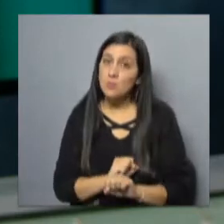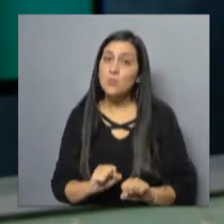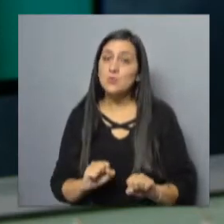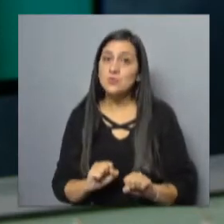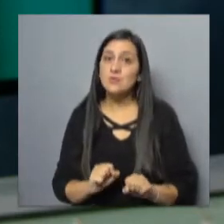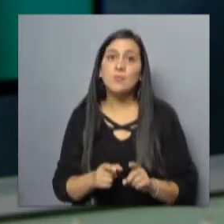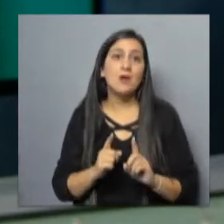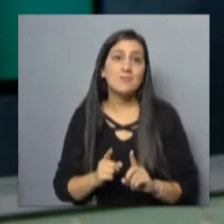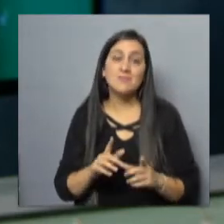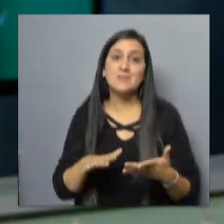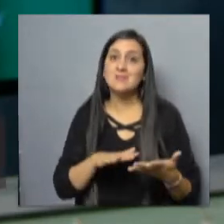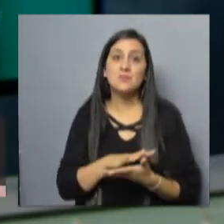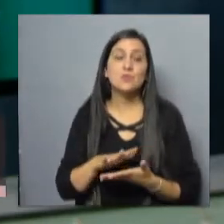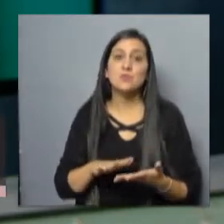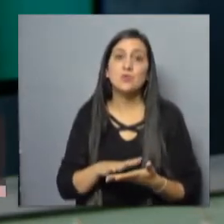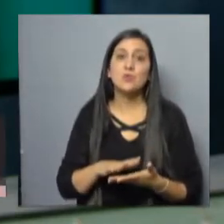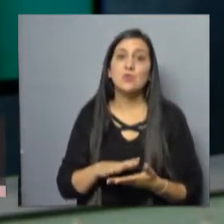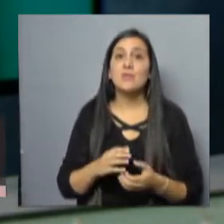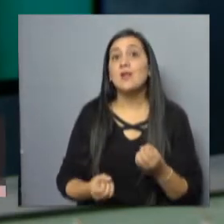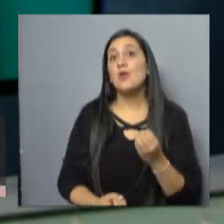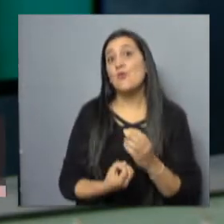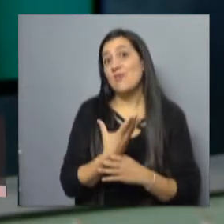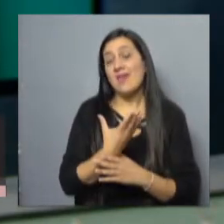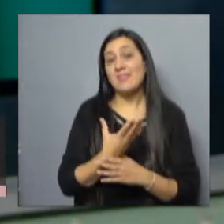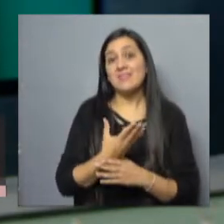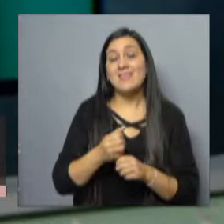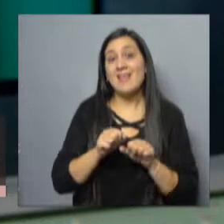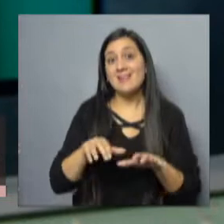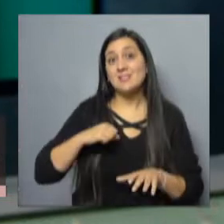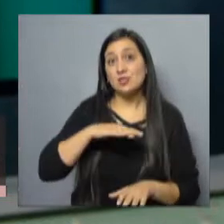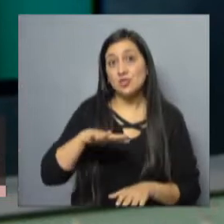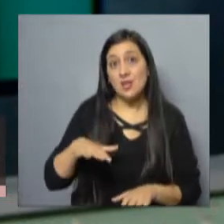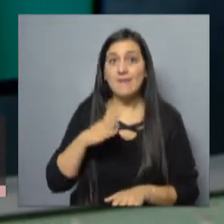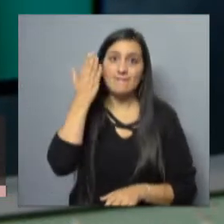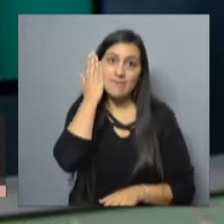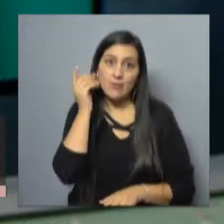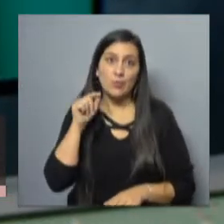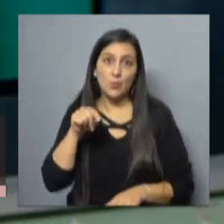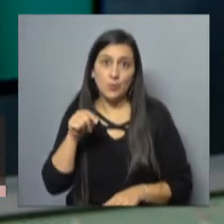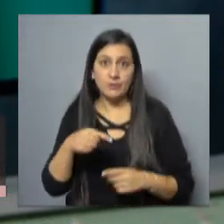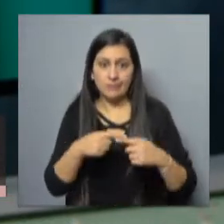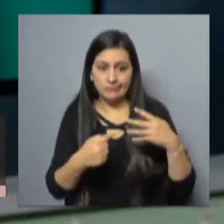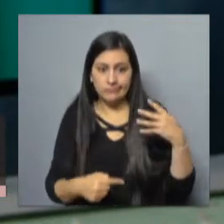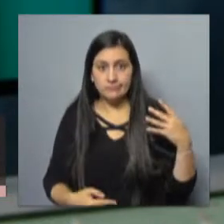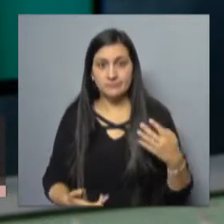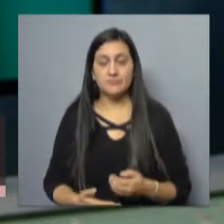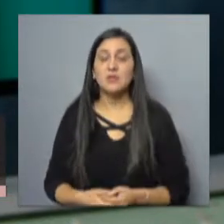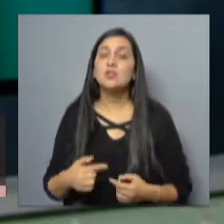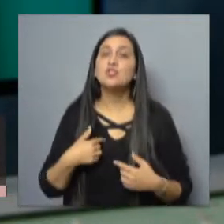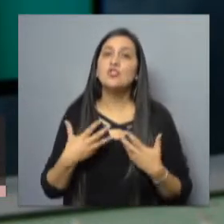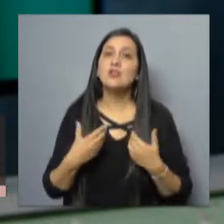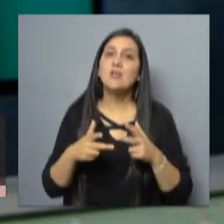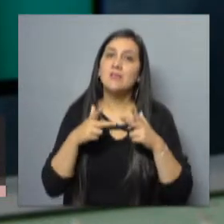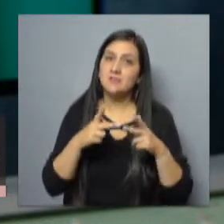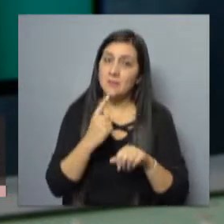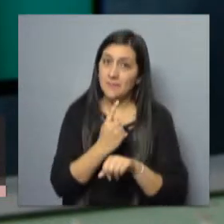la misma circunstancia de la novedad de las redes sociales que antes no eran tales pero yo quería señalar en primer